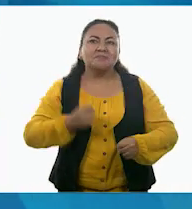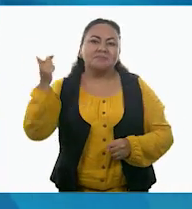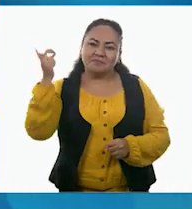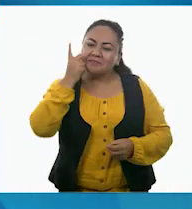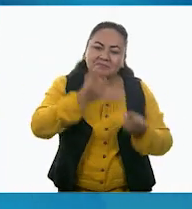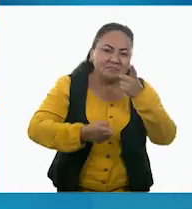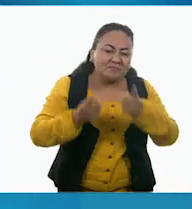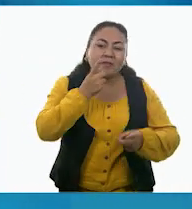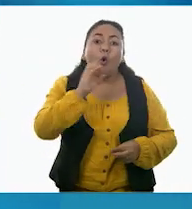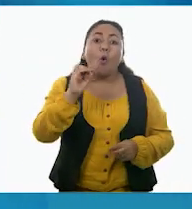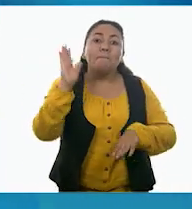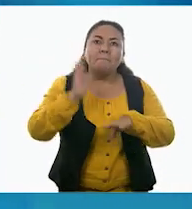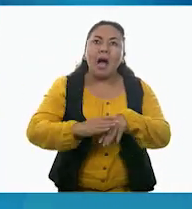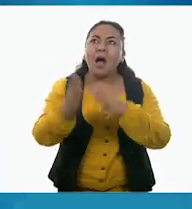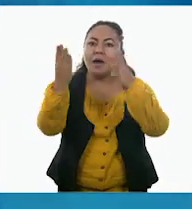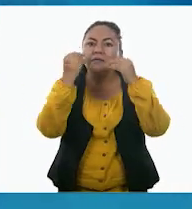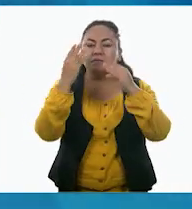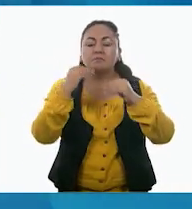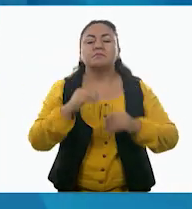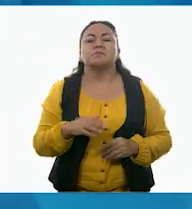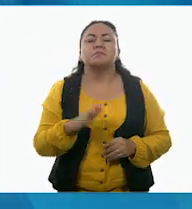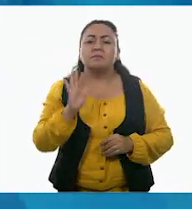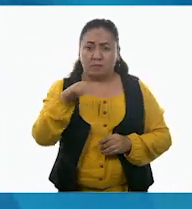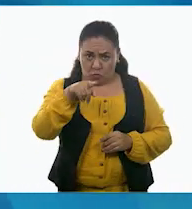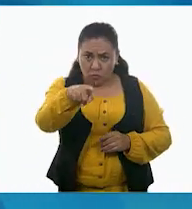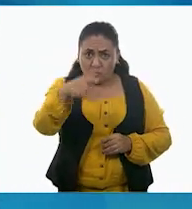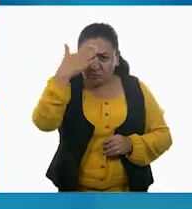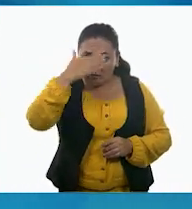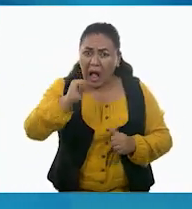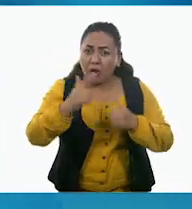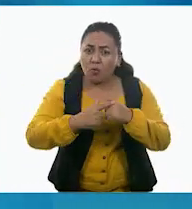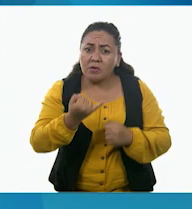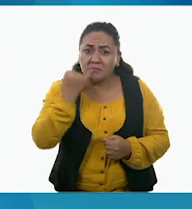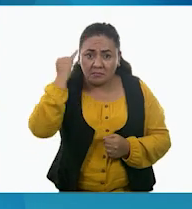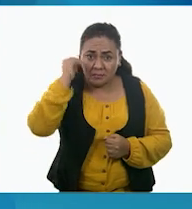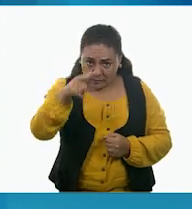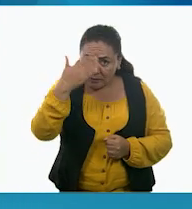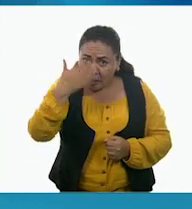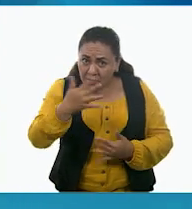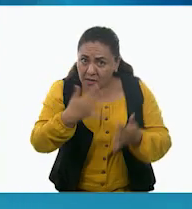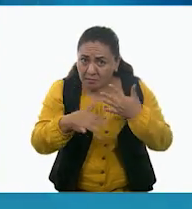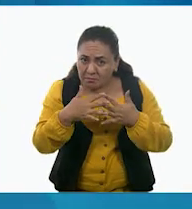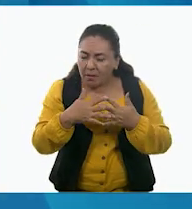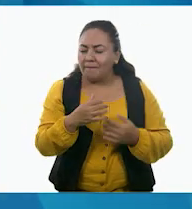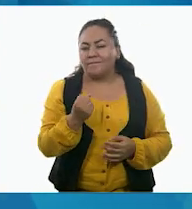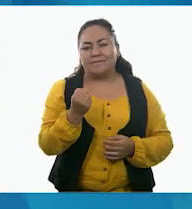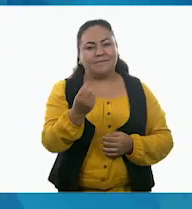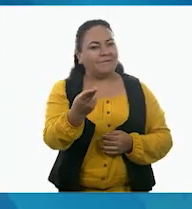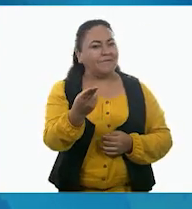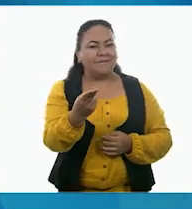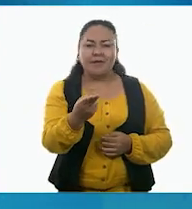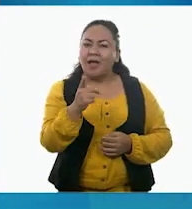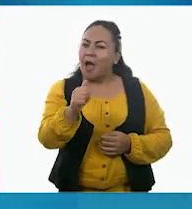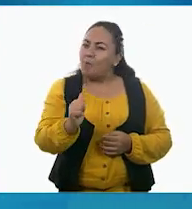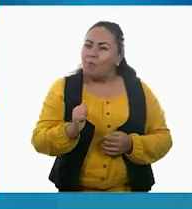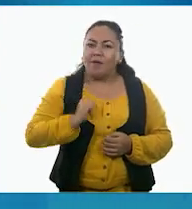o enseñarte algo más. Oye, ¿tú hablas alguna lengua indígena? ¡Qué fortuna!